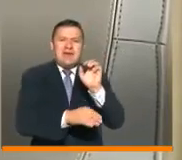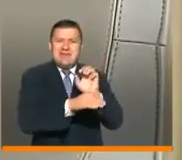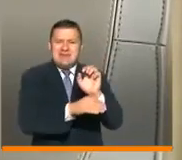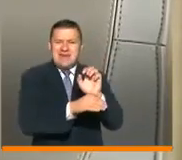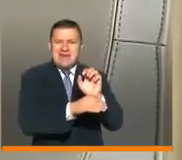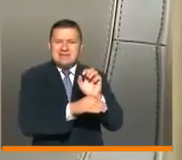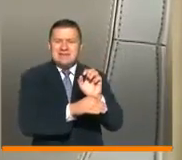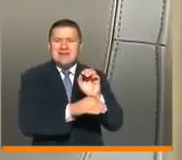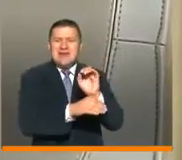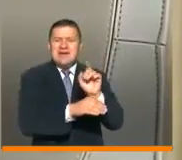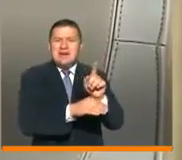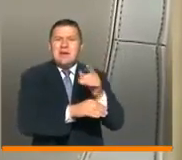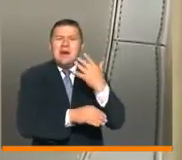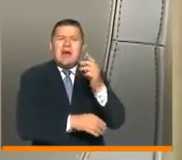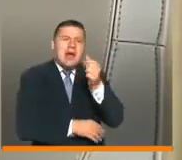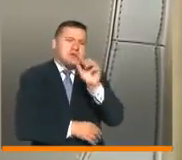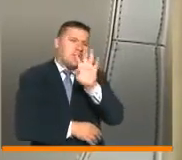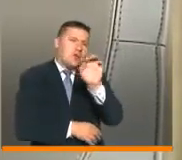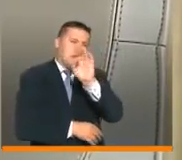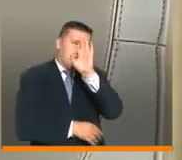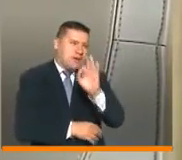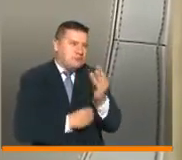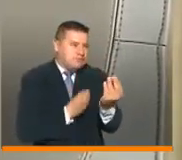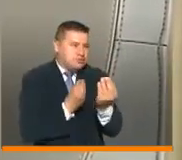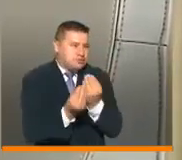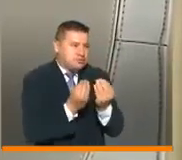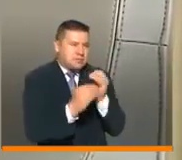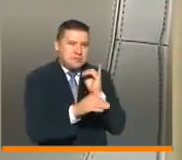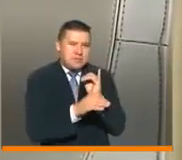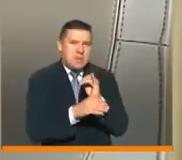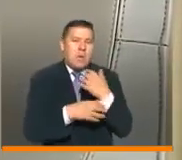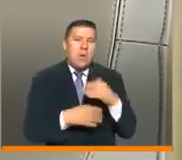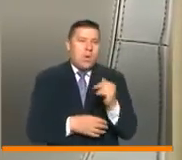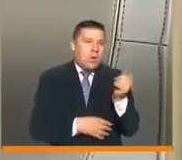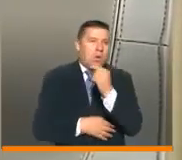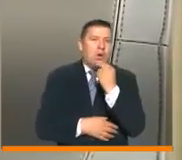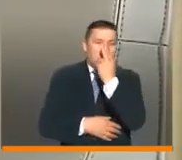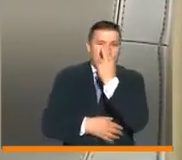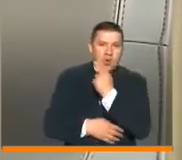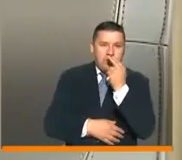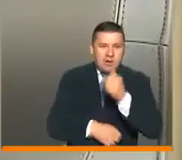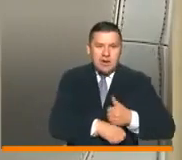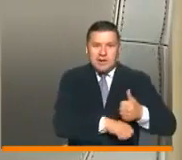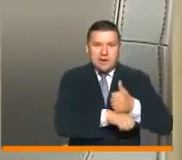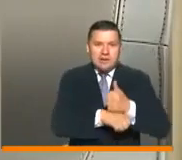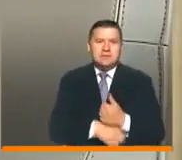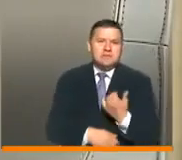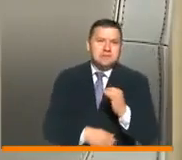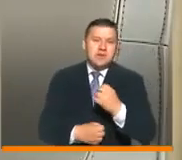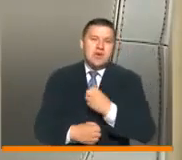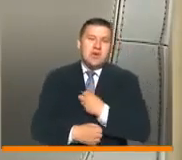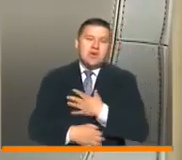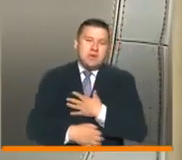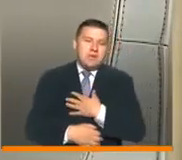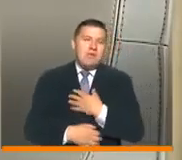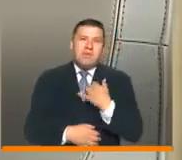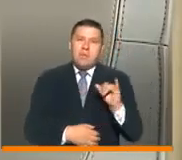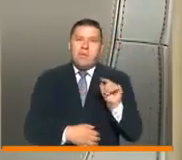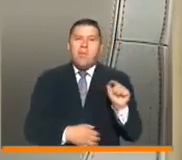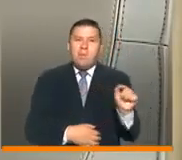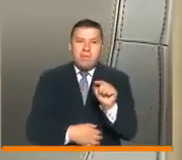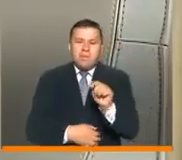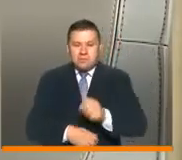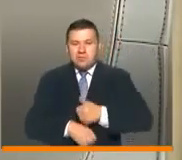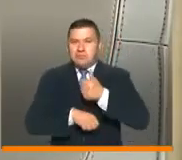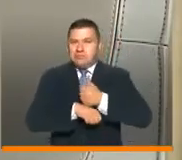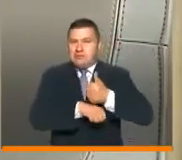territorial, presidente, con más del 90% de alternancia en su institución y un gran compromiso con los rectores. Tuvimos la oportunidad de estar con ellos. Los